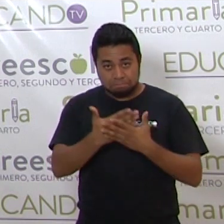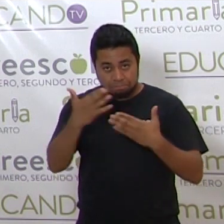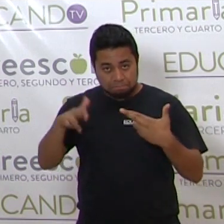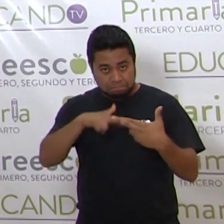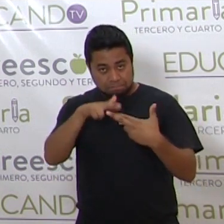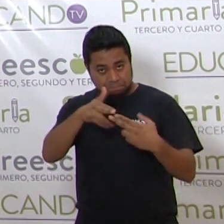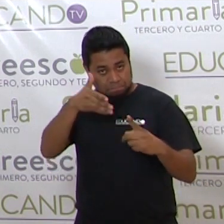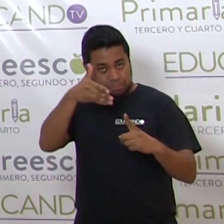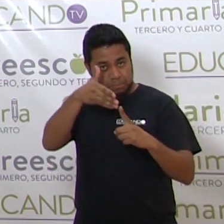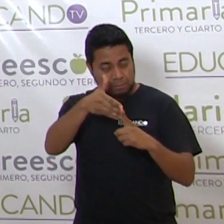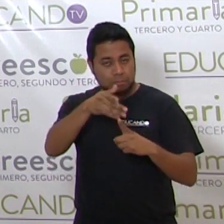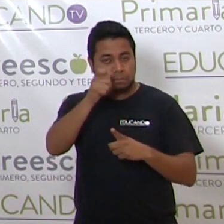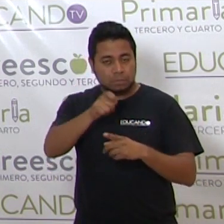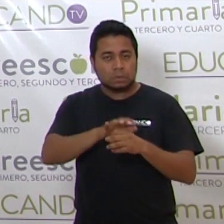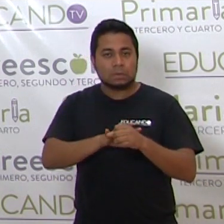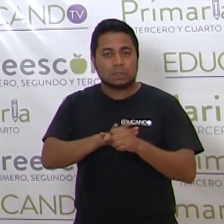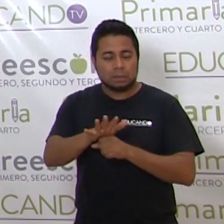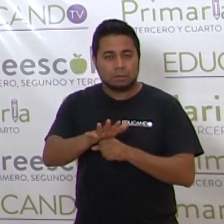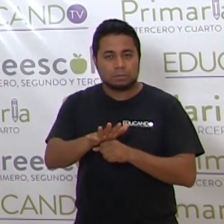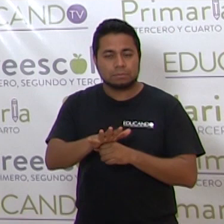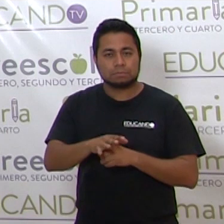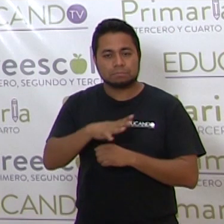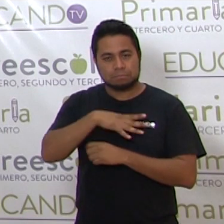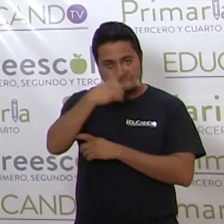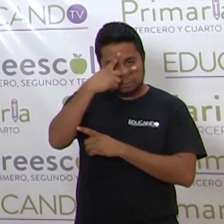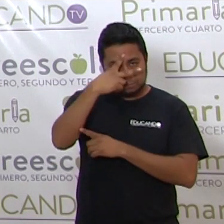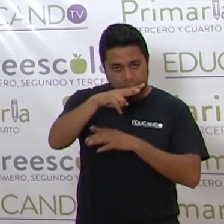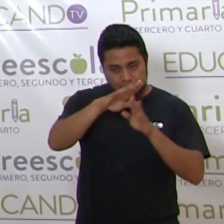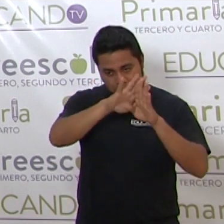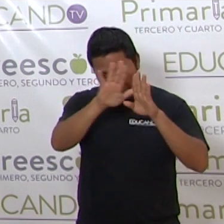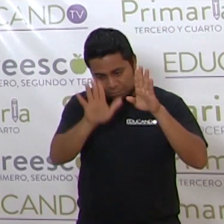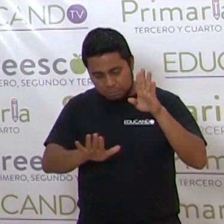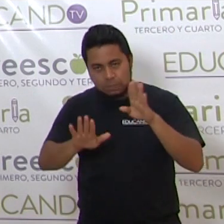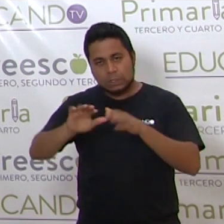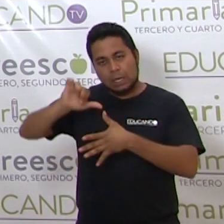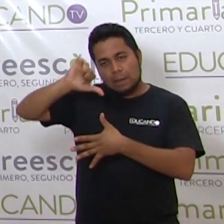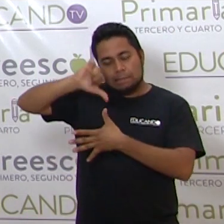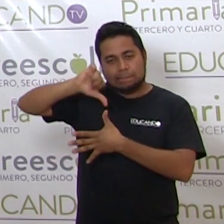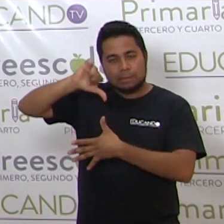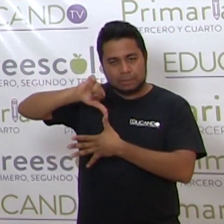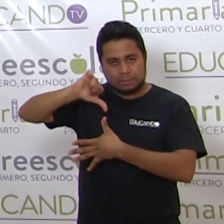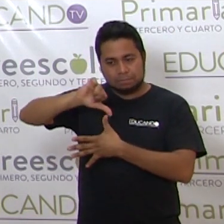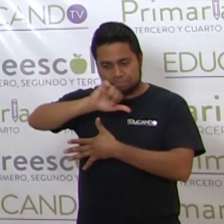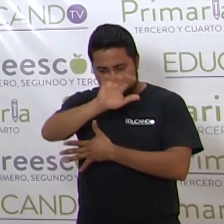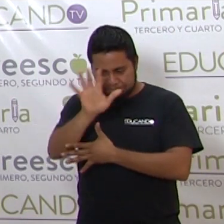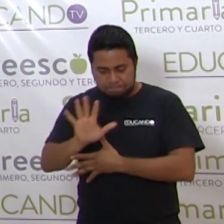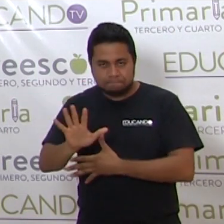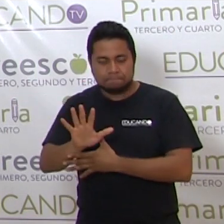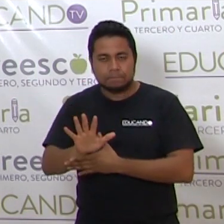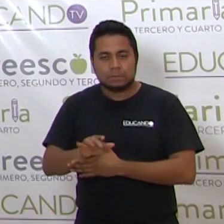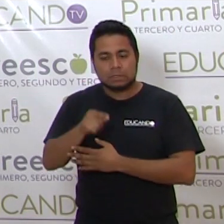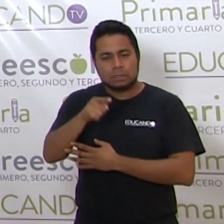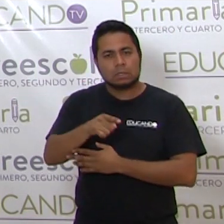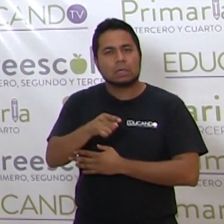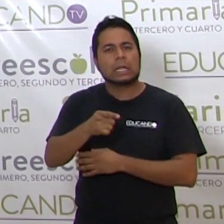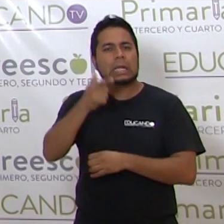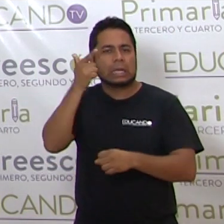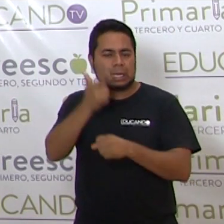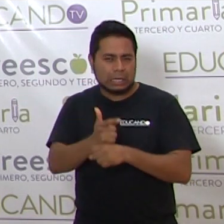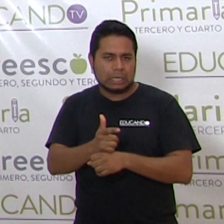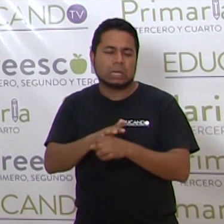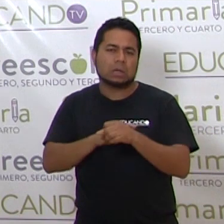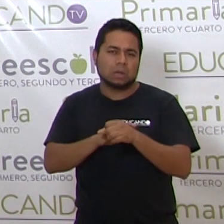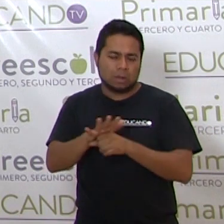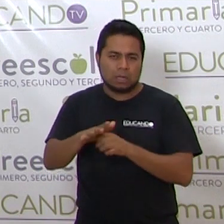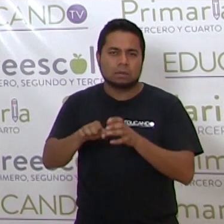que fue entonces desde méxico hasta américa central y ahí vimos que entonces